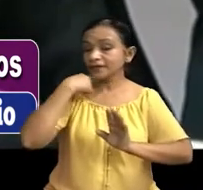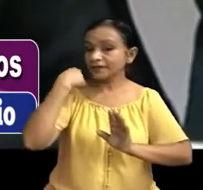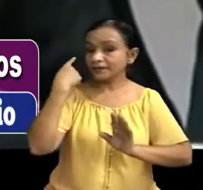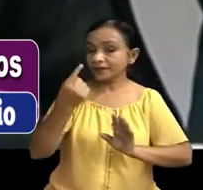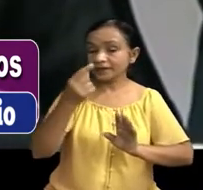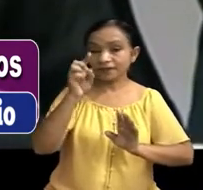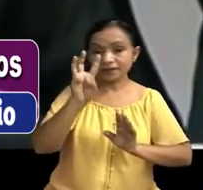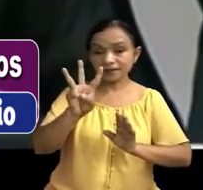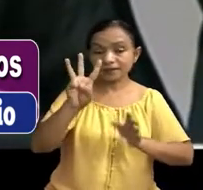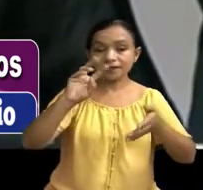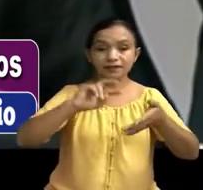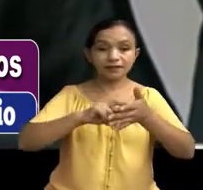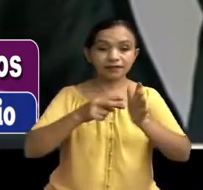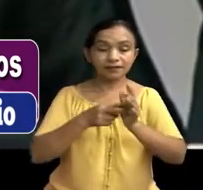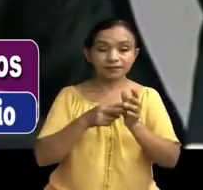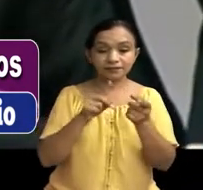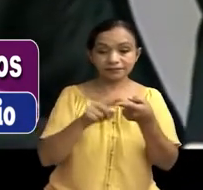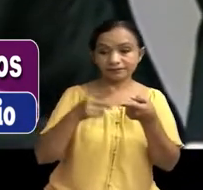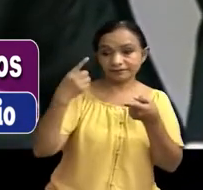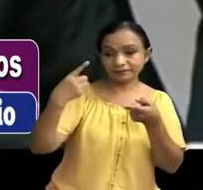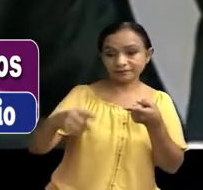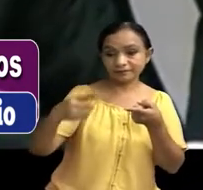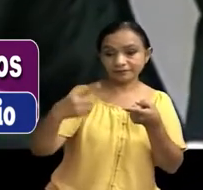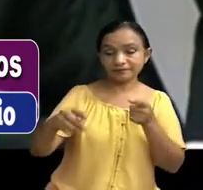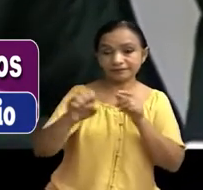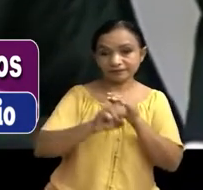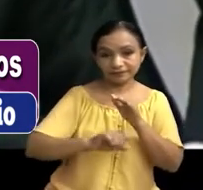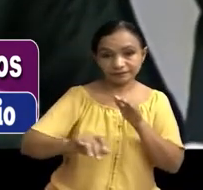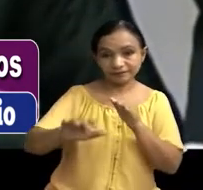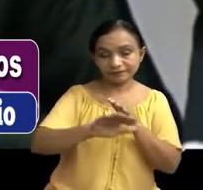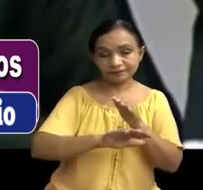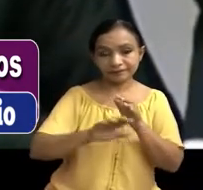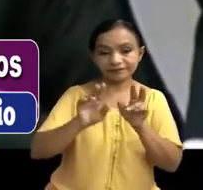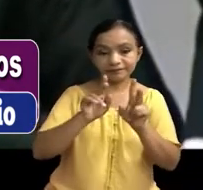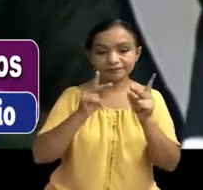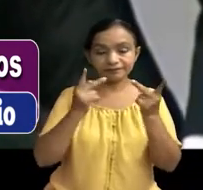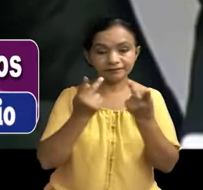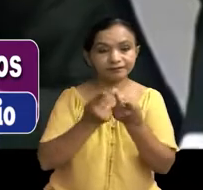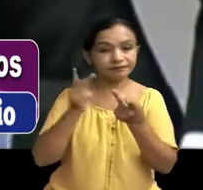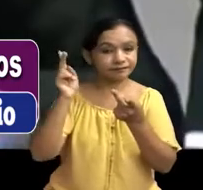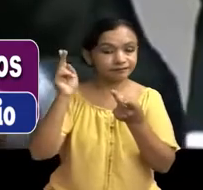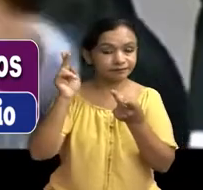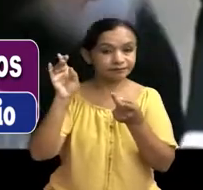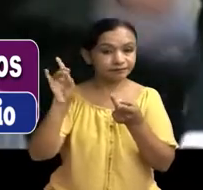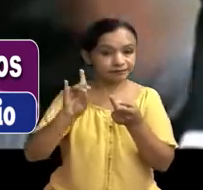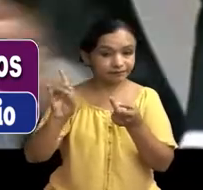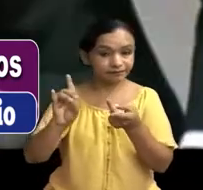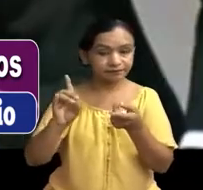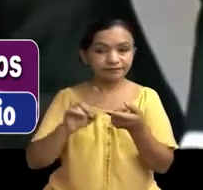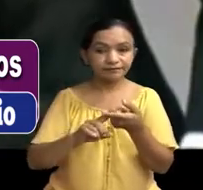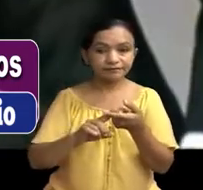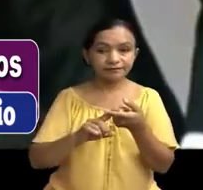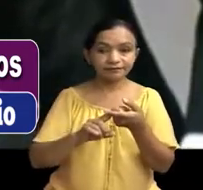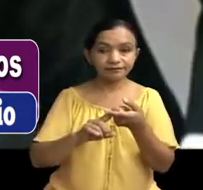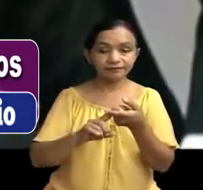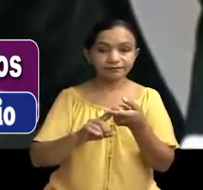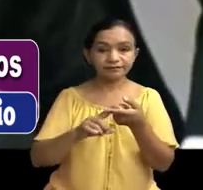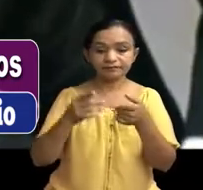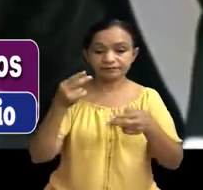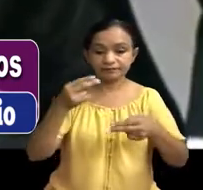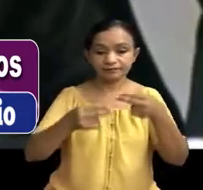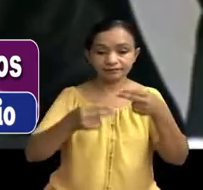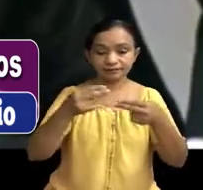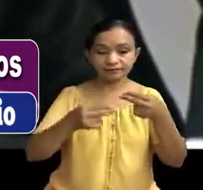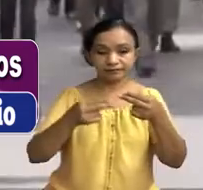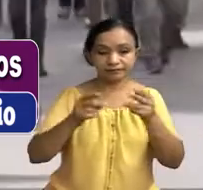tres sentidos principalmente. Bueno, restitución de los derechos sociales del pueblo boliviano. Sí, sí. Bolivia está en uno de los índices